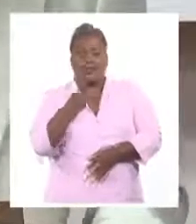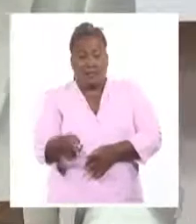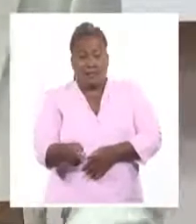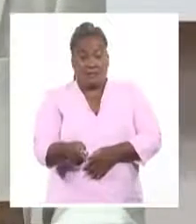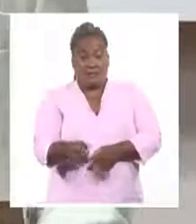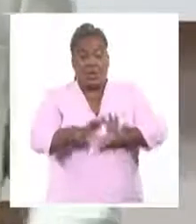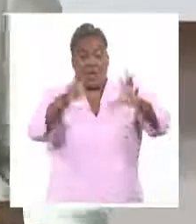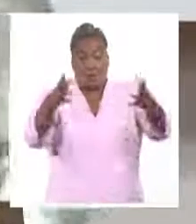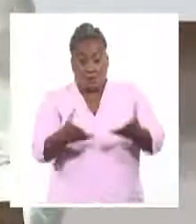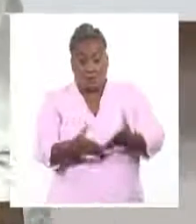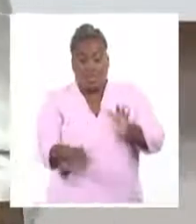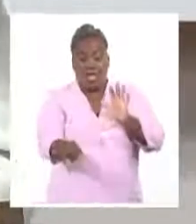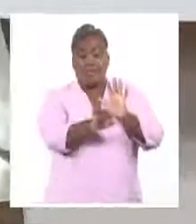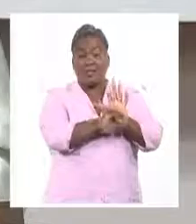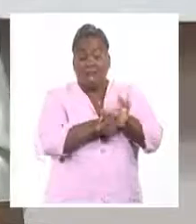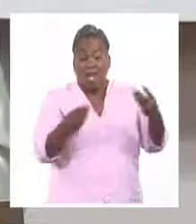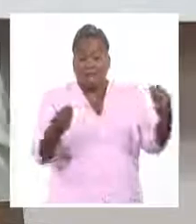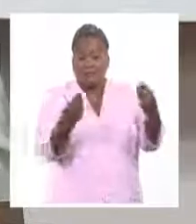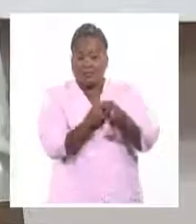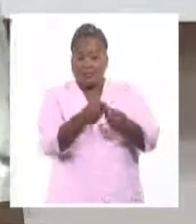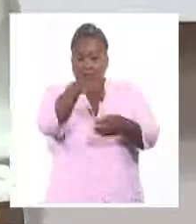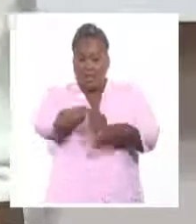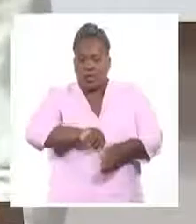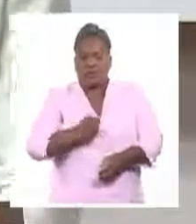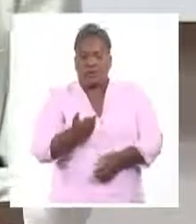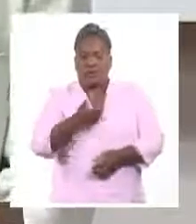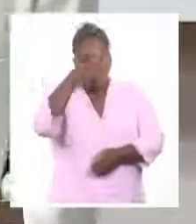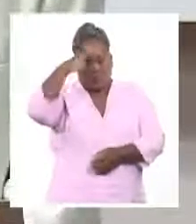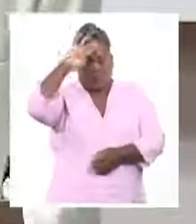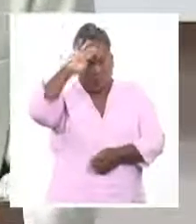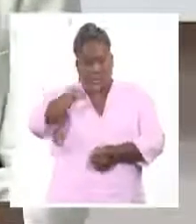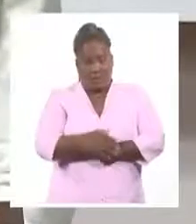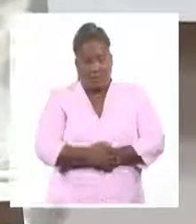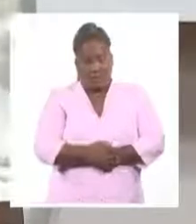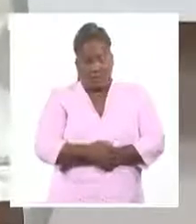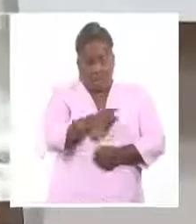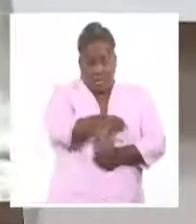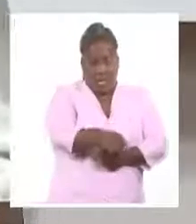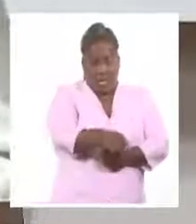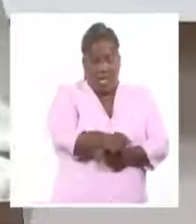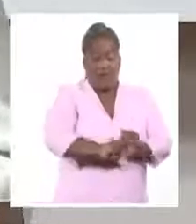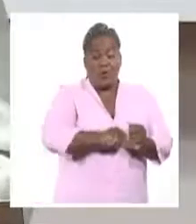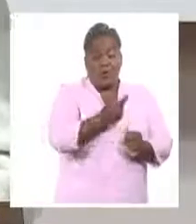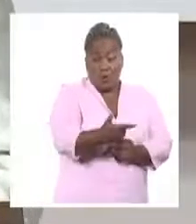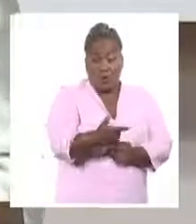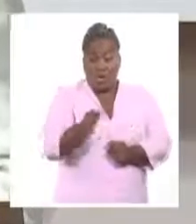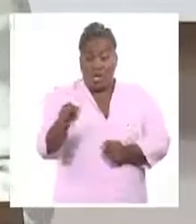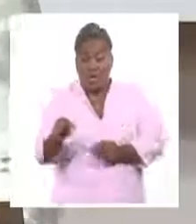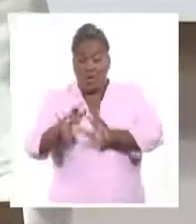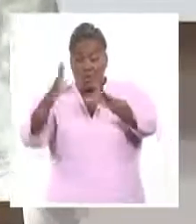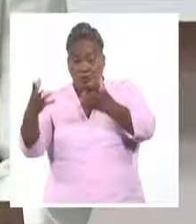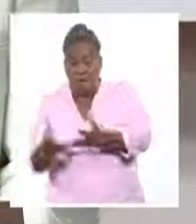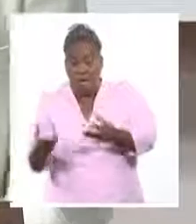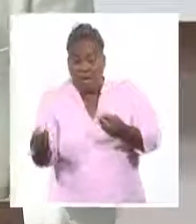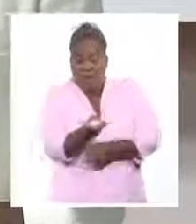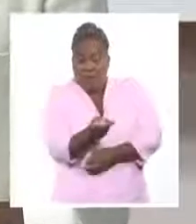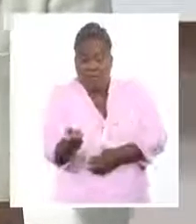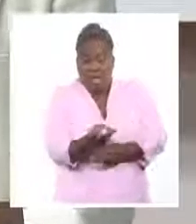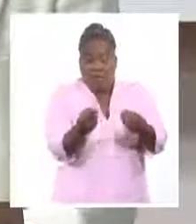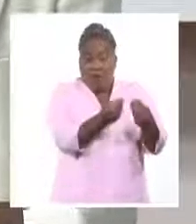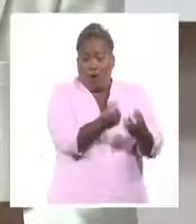identidad resultan inseparables en la cultura cubana, uno alimentando a la otra y ambas tributando a la conformación de la